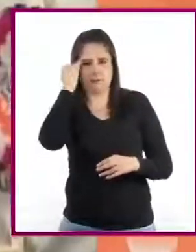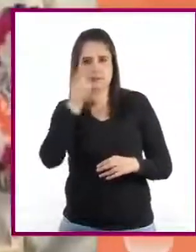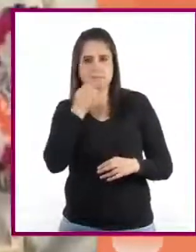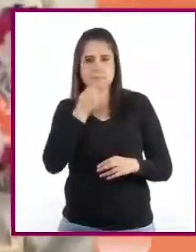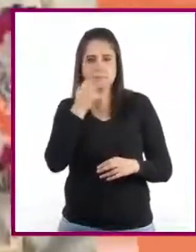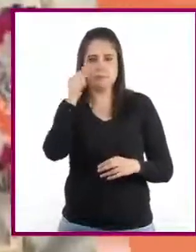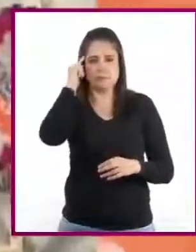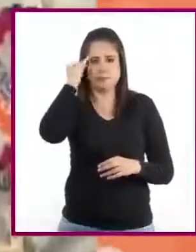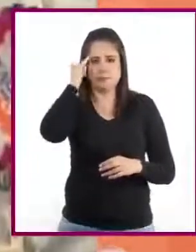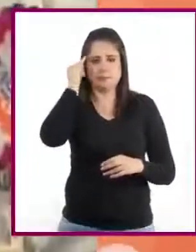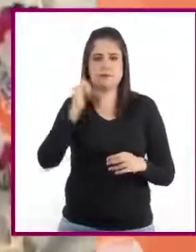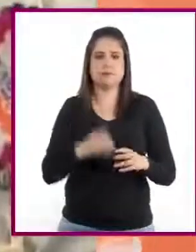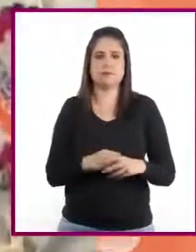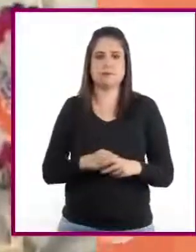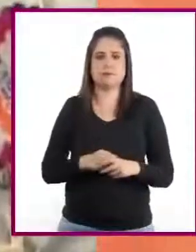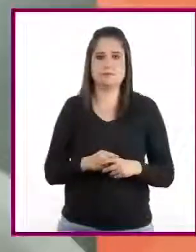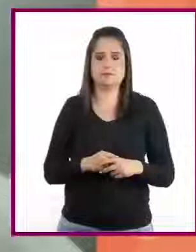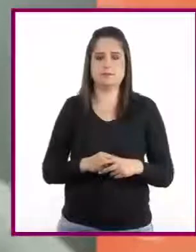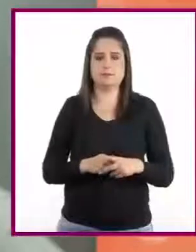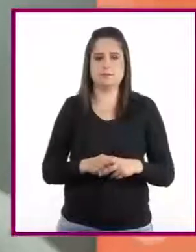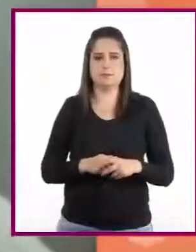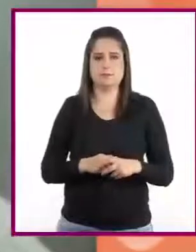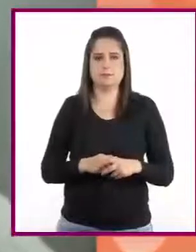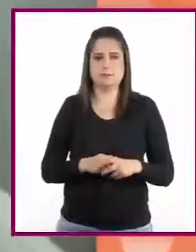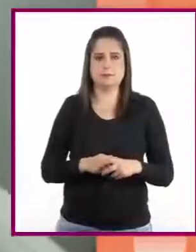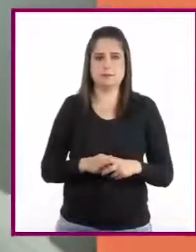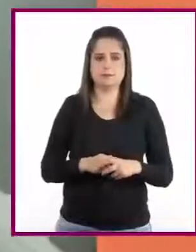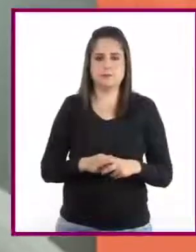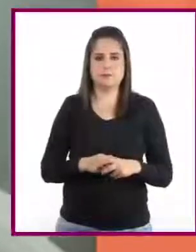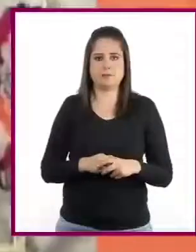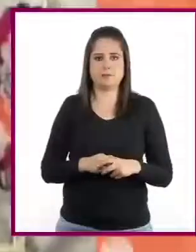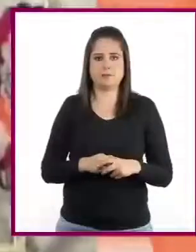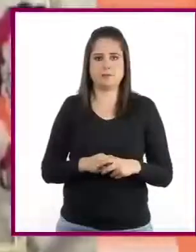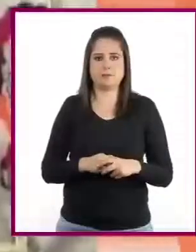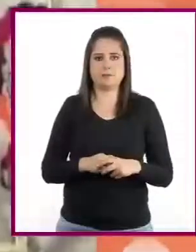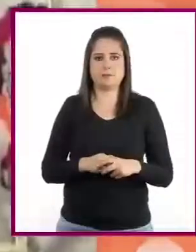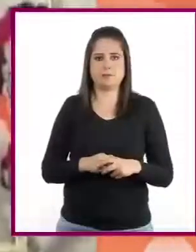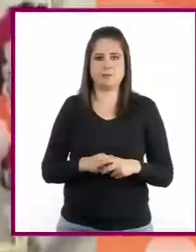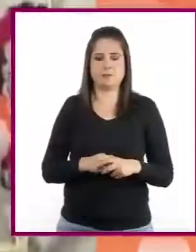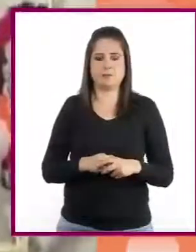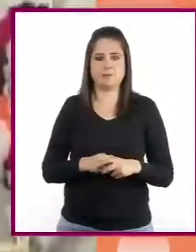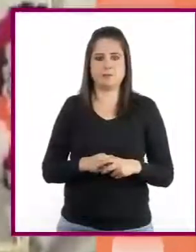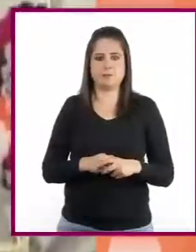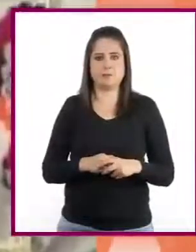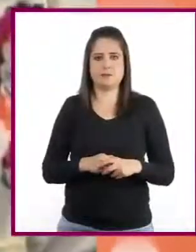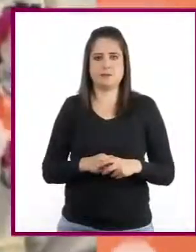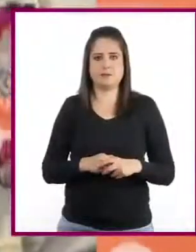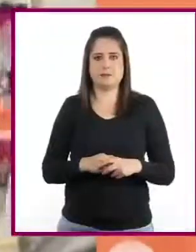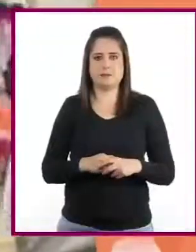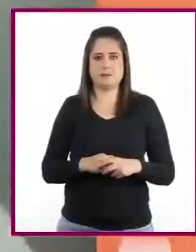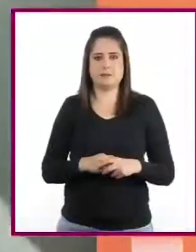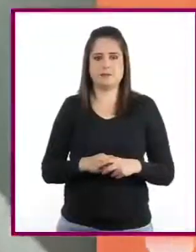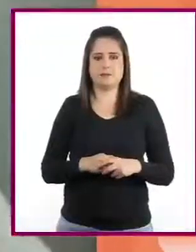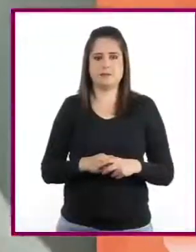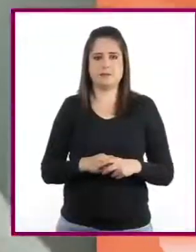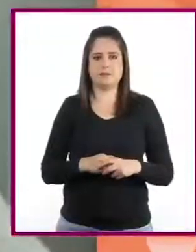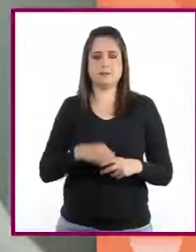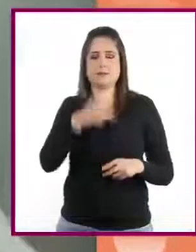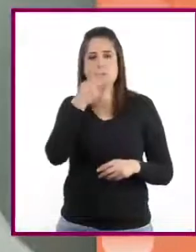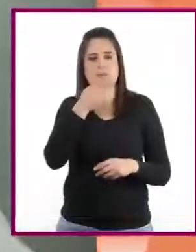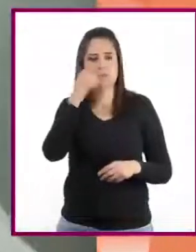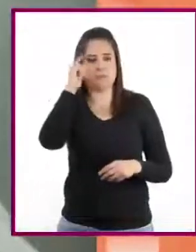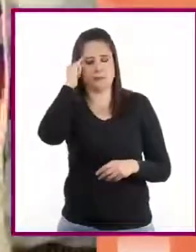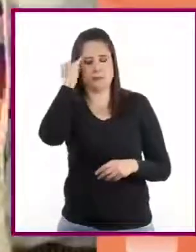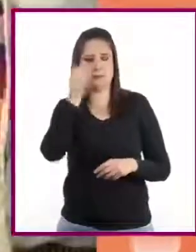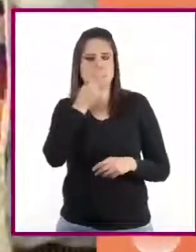Una cruzada, la otra, una cruzada, una cuatrona, ya no otra, ya digo otra. Yo soy casa